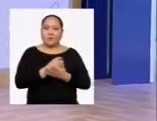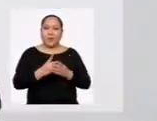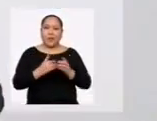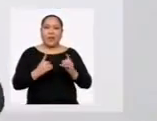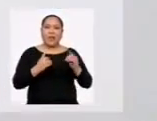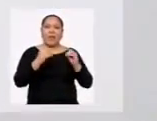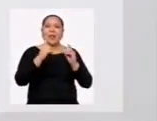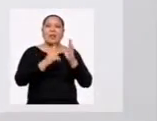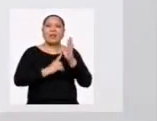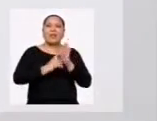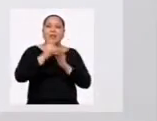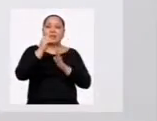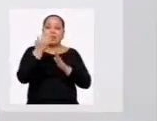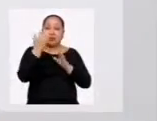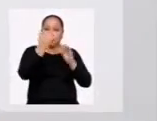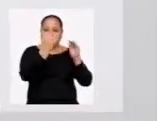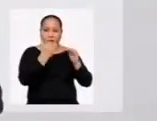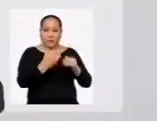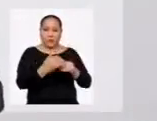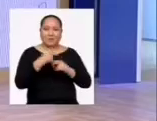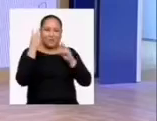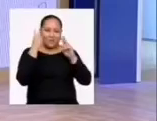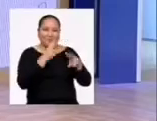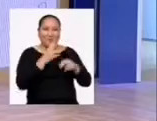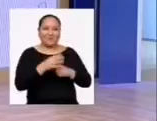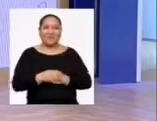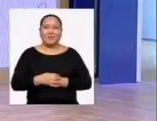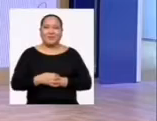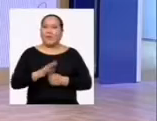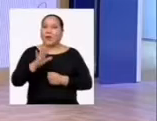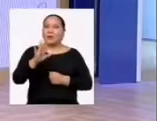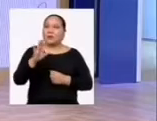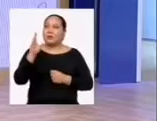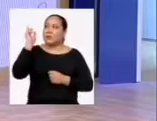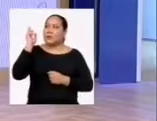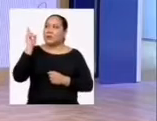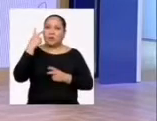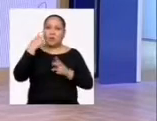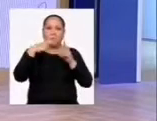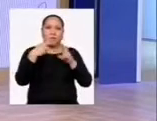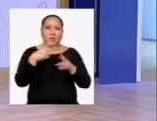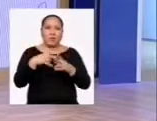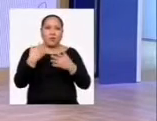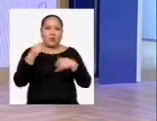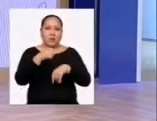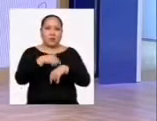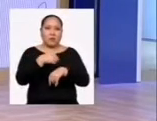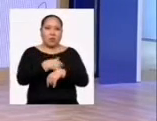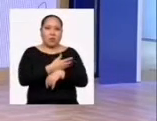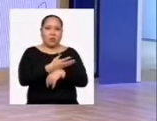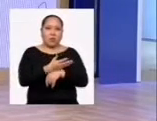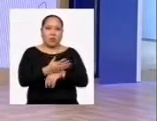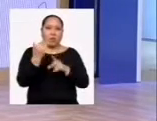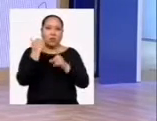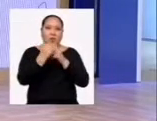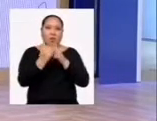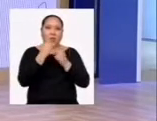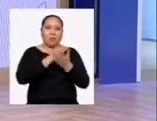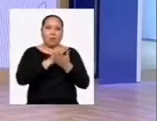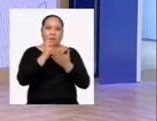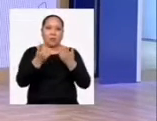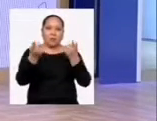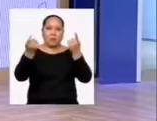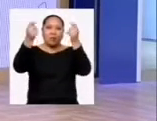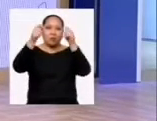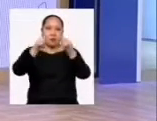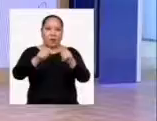desarrollo. Genial. Revisemos. Uy, profesora, acabo de notar que ya se nos fue la mitad del programa y tenemos que